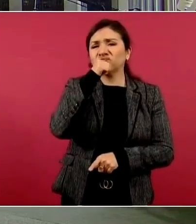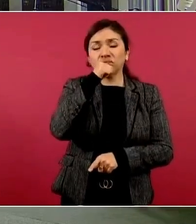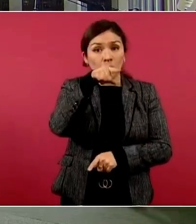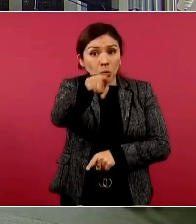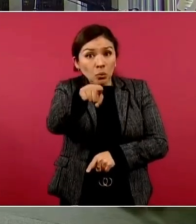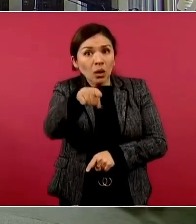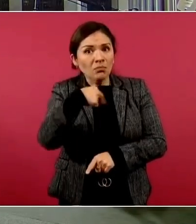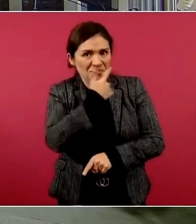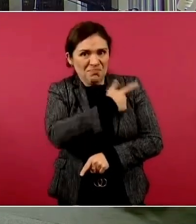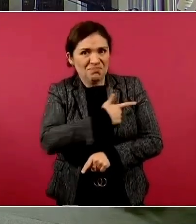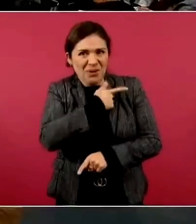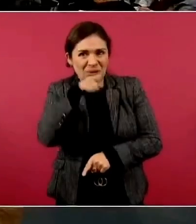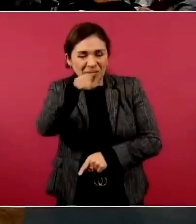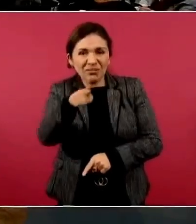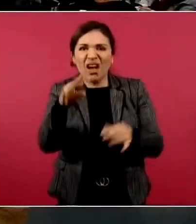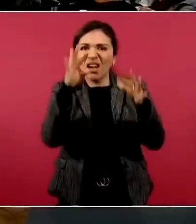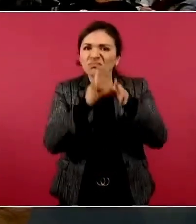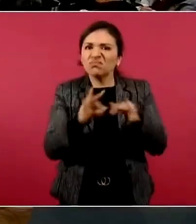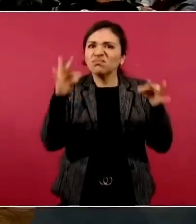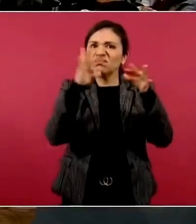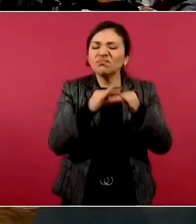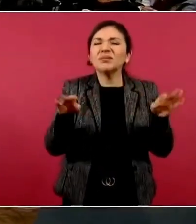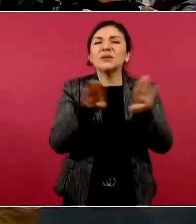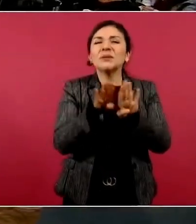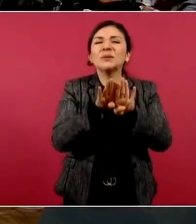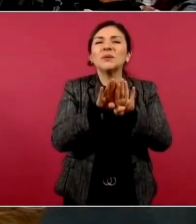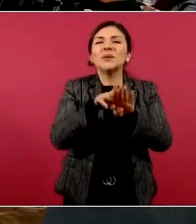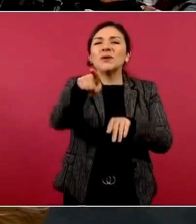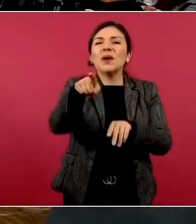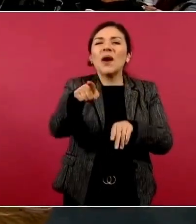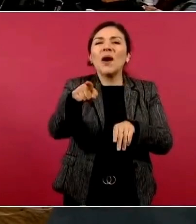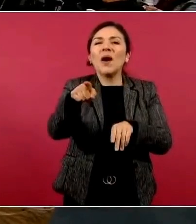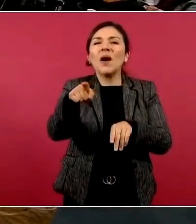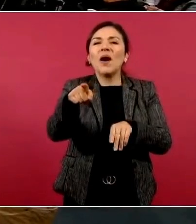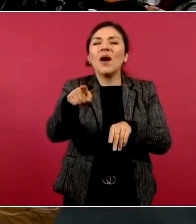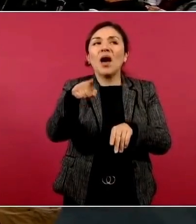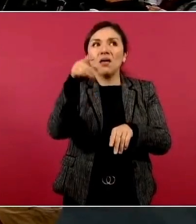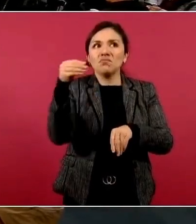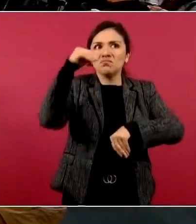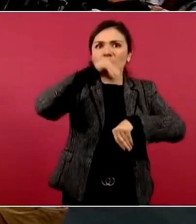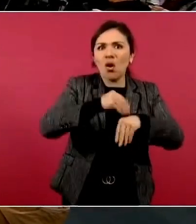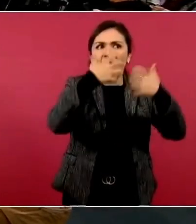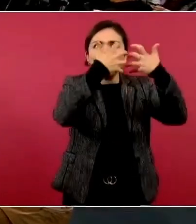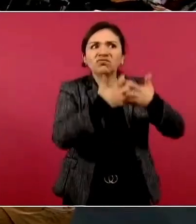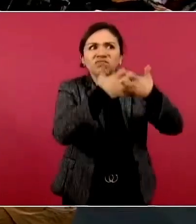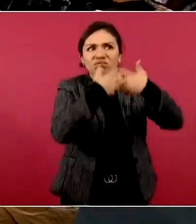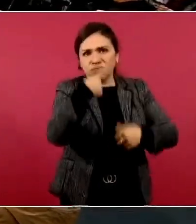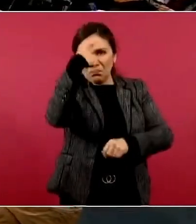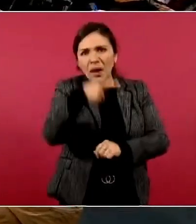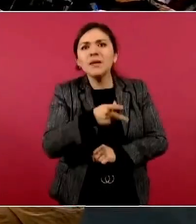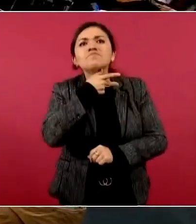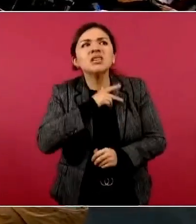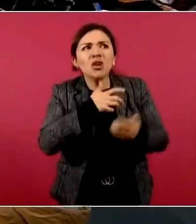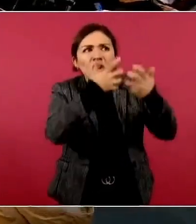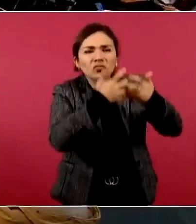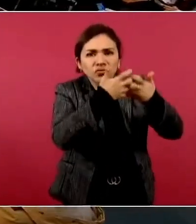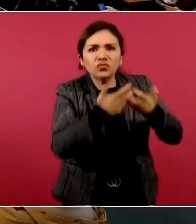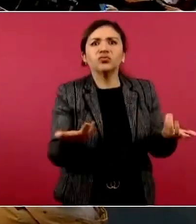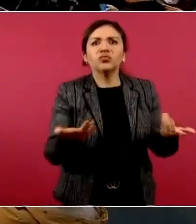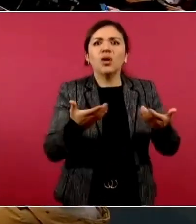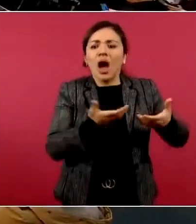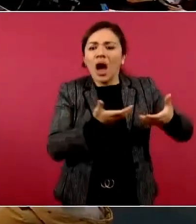me gusta mucho ver cómo hizo una refinería, los caminos artesanales de